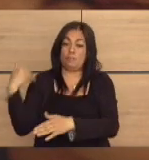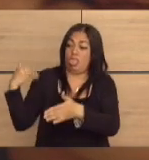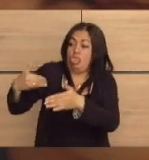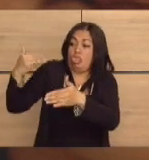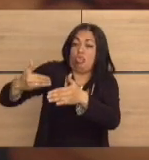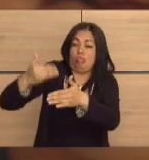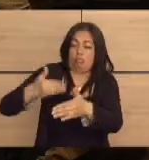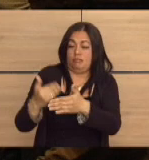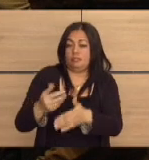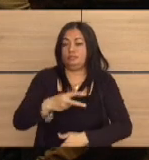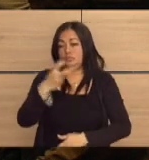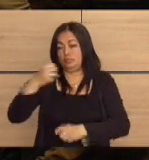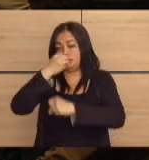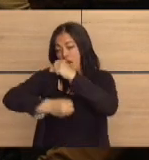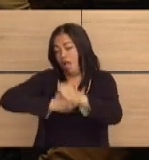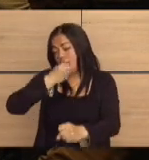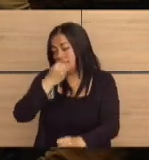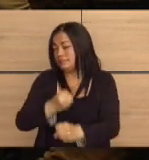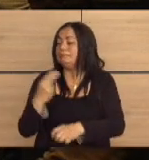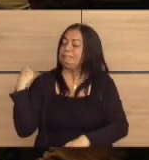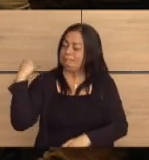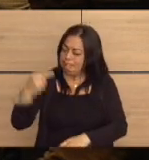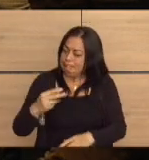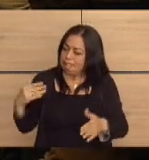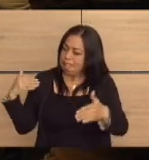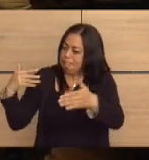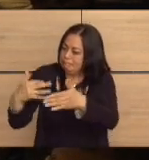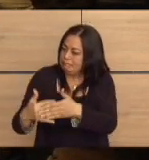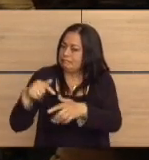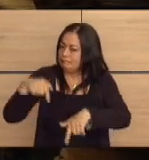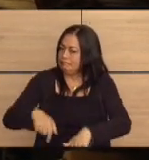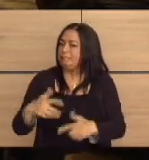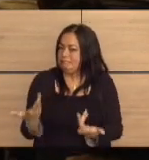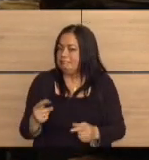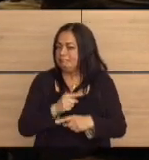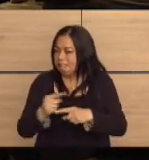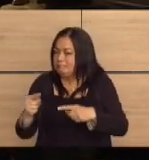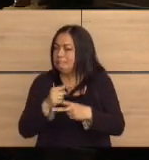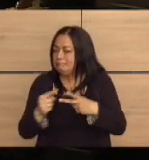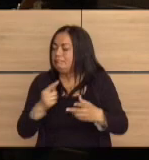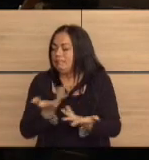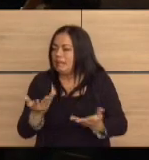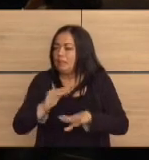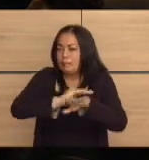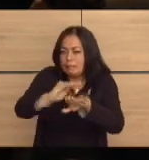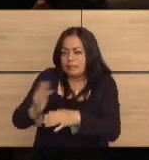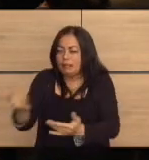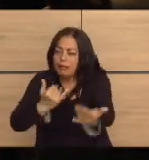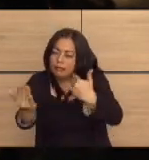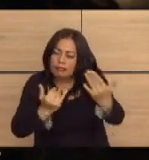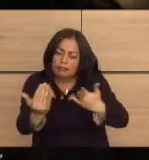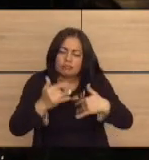historia. Es por eso y en este marco de conmemoración de nuestro Bicentenario que los hemos invitado aquí a